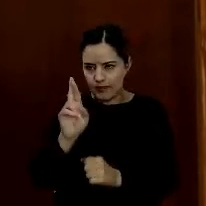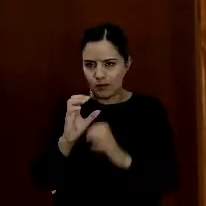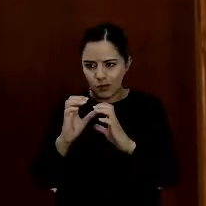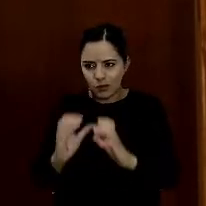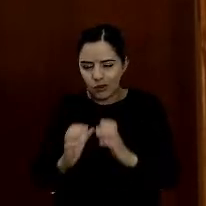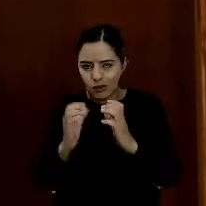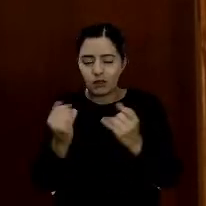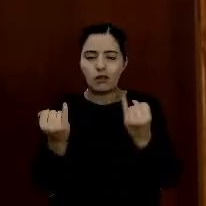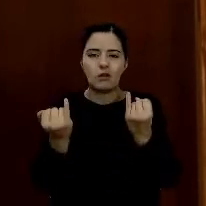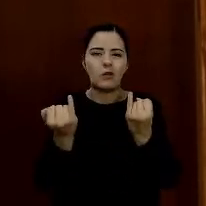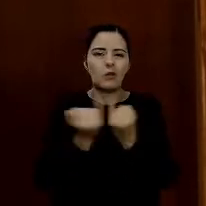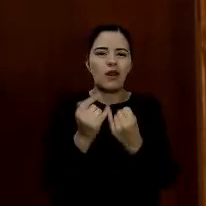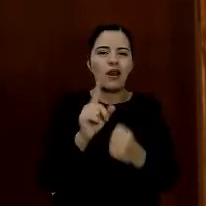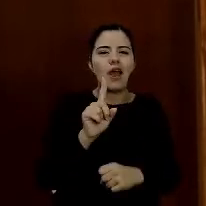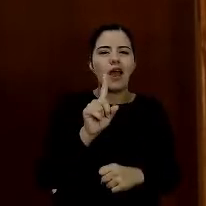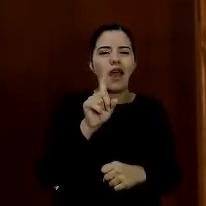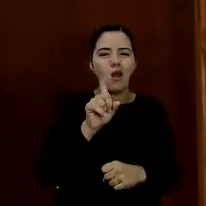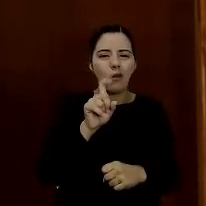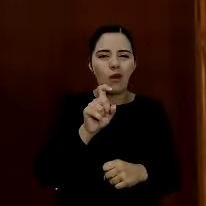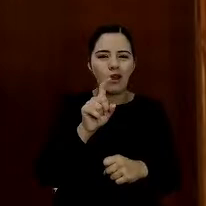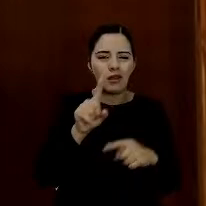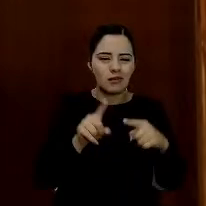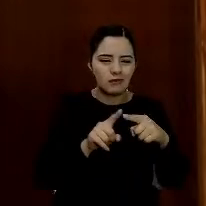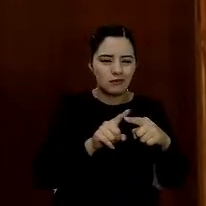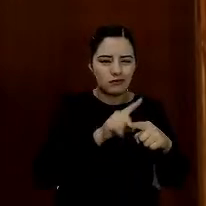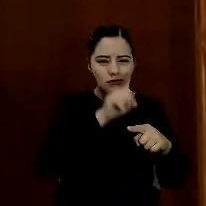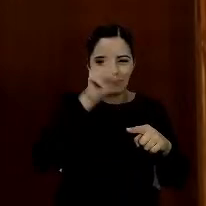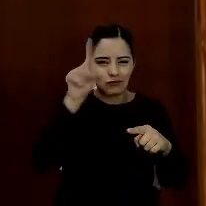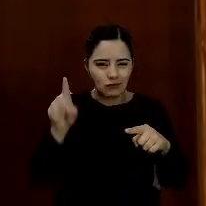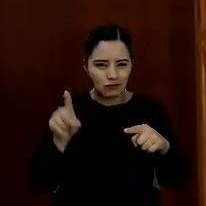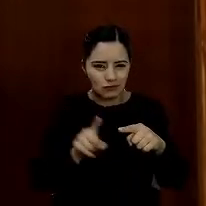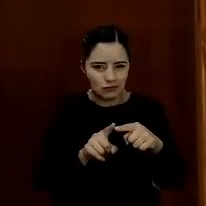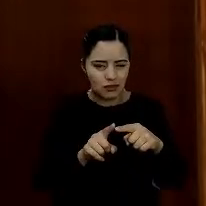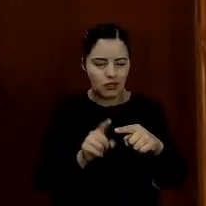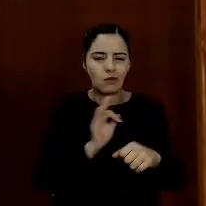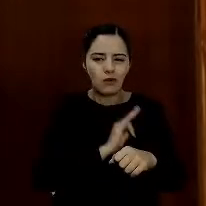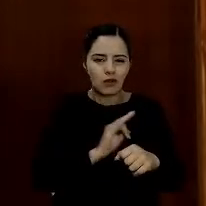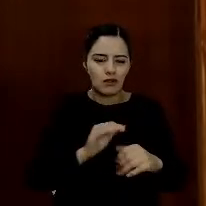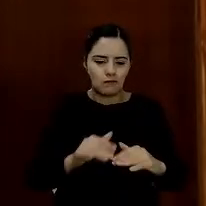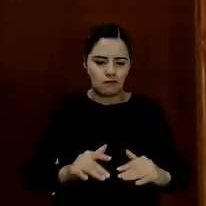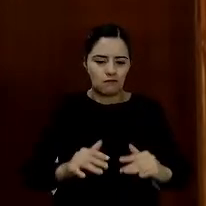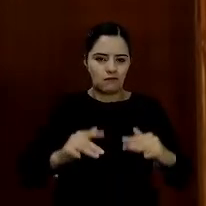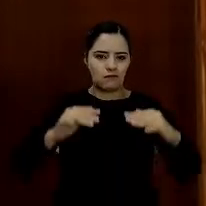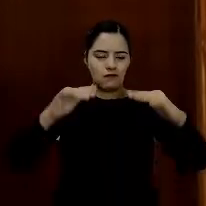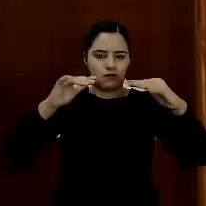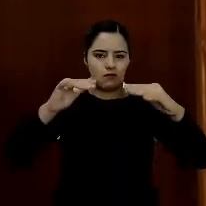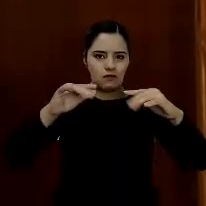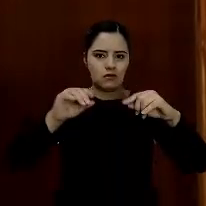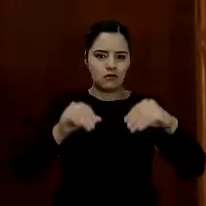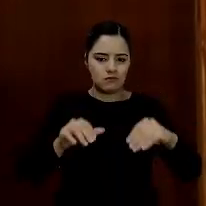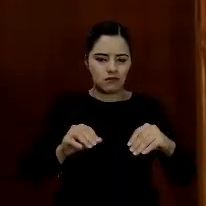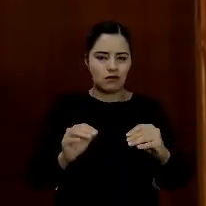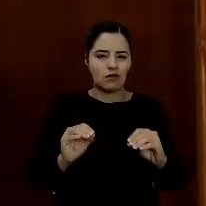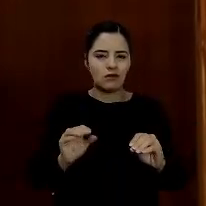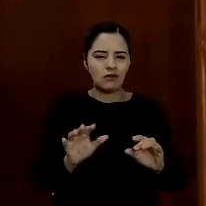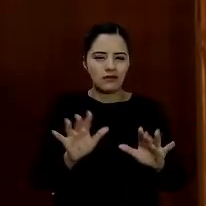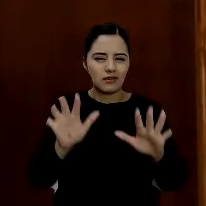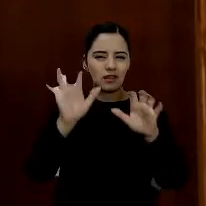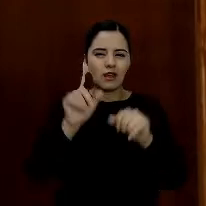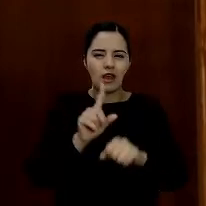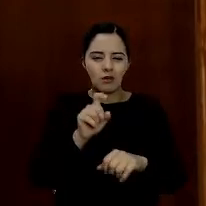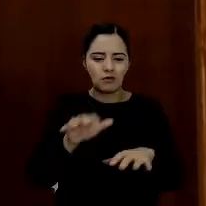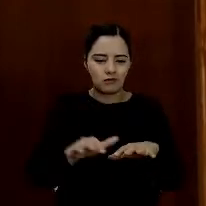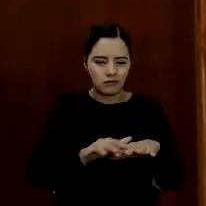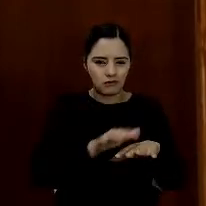del agua y sus fases de recarga o escorrentía en los